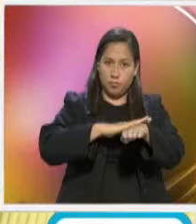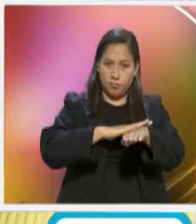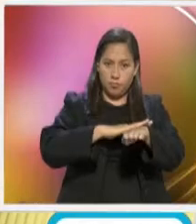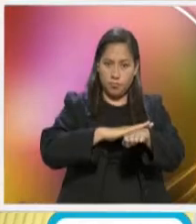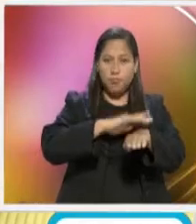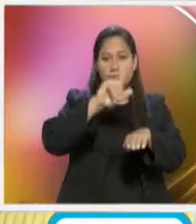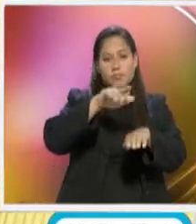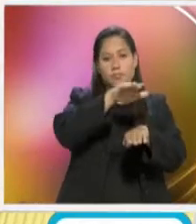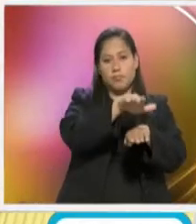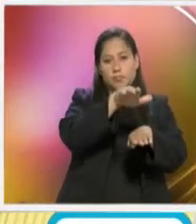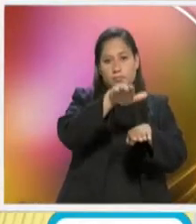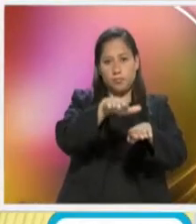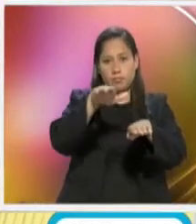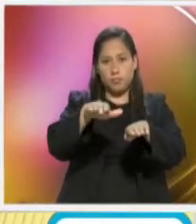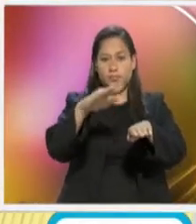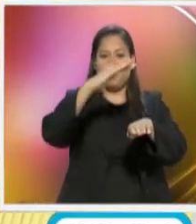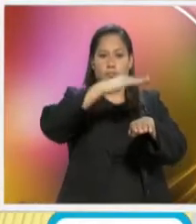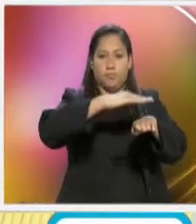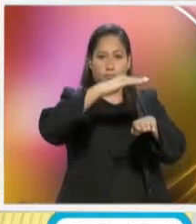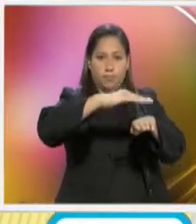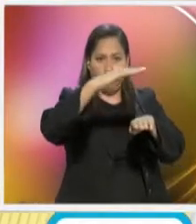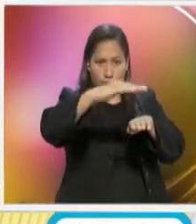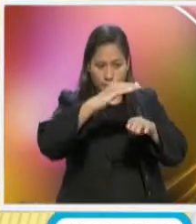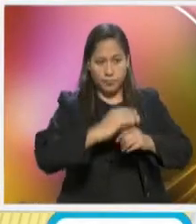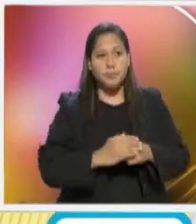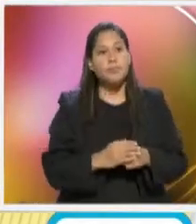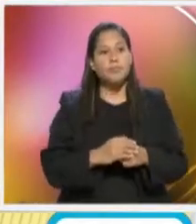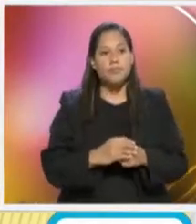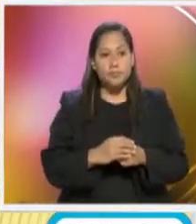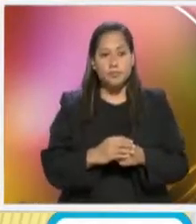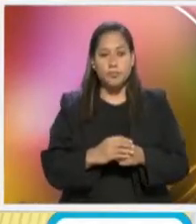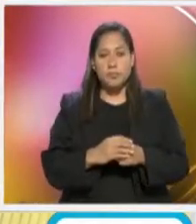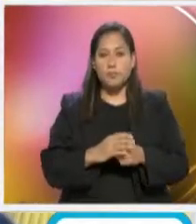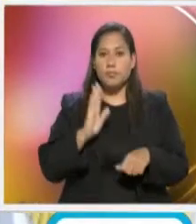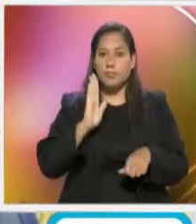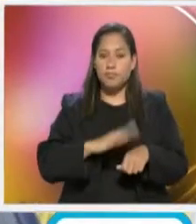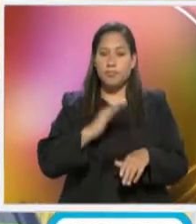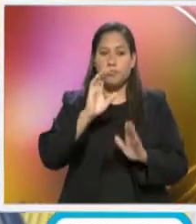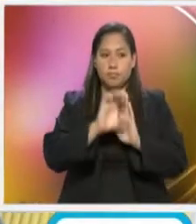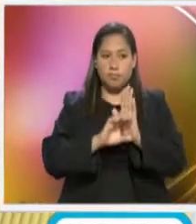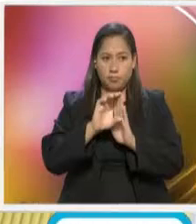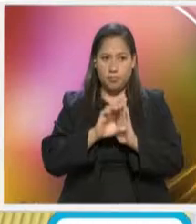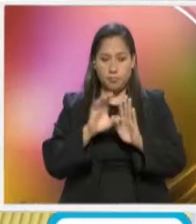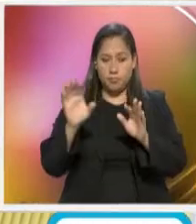luego horizontal. Ándale, exactamente. Vamos a ponerle un poquito más de jamón.